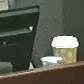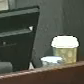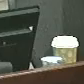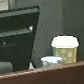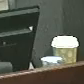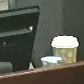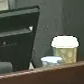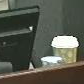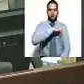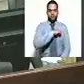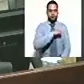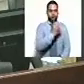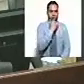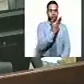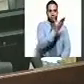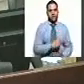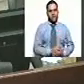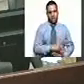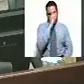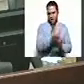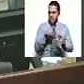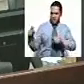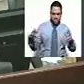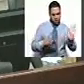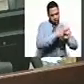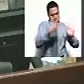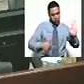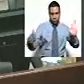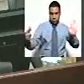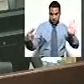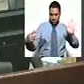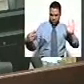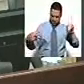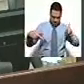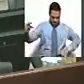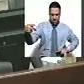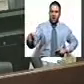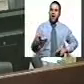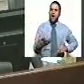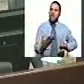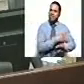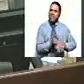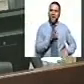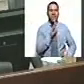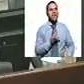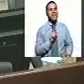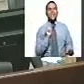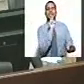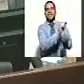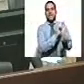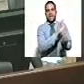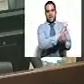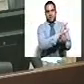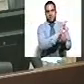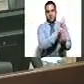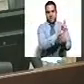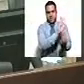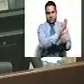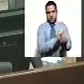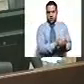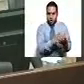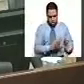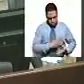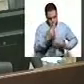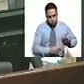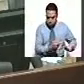las concesiones, en mi opinión, contrarias a la Constitución y a la ley que le hicieron a Cambio Radical en aras de sacar adelante el